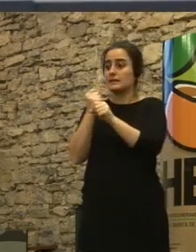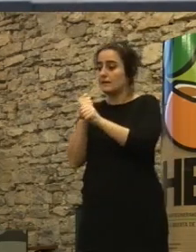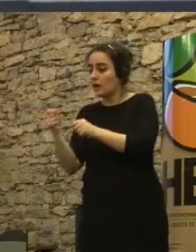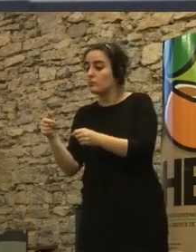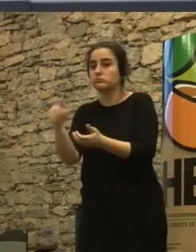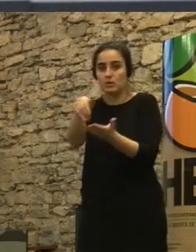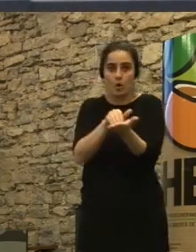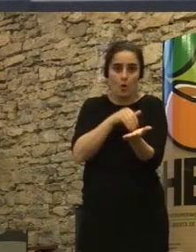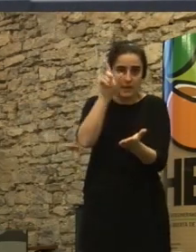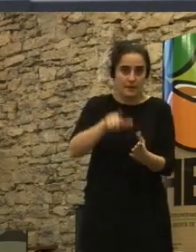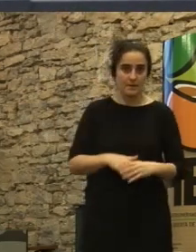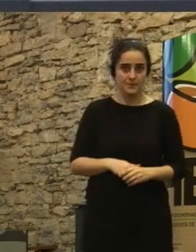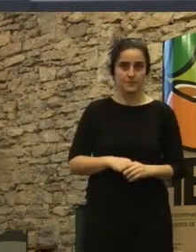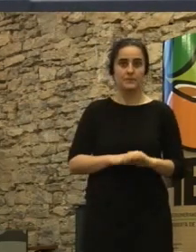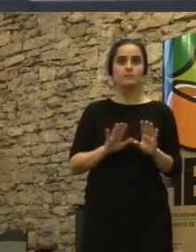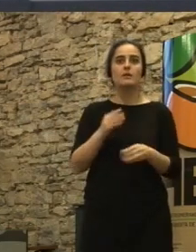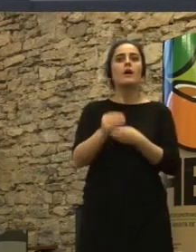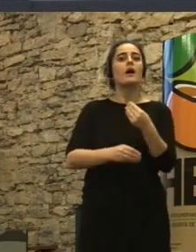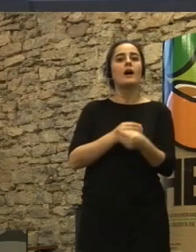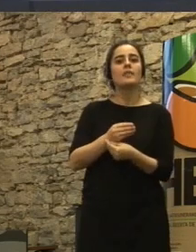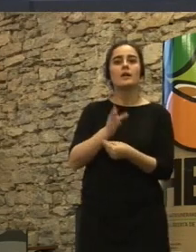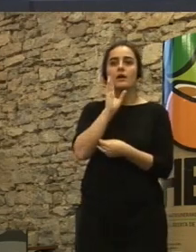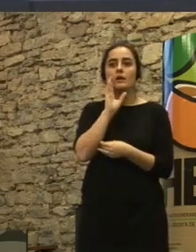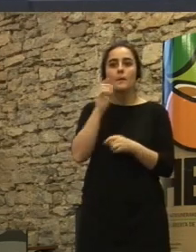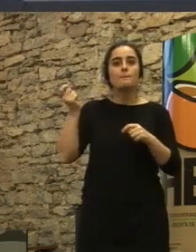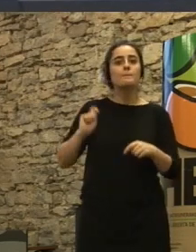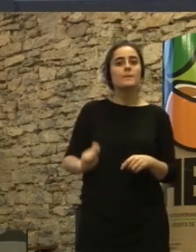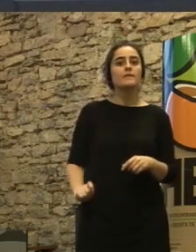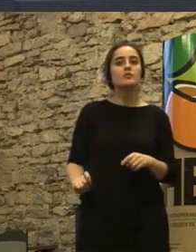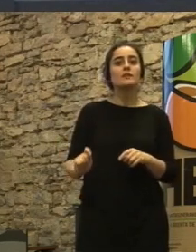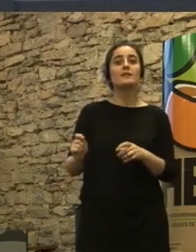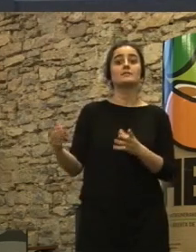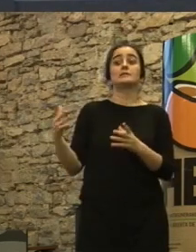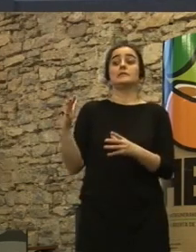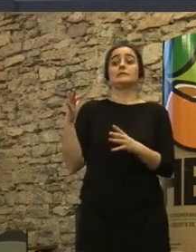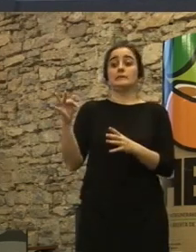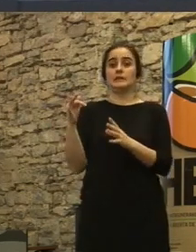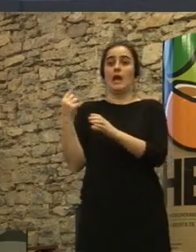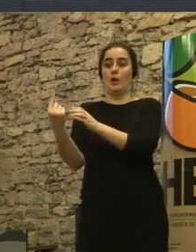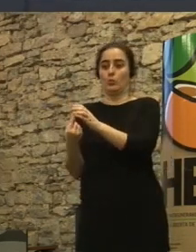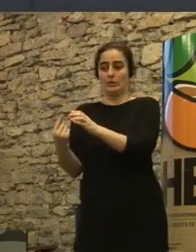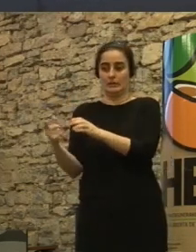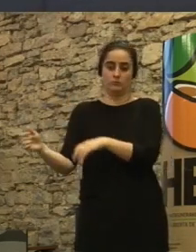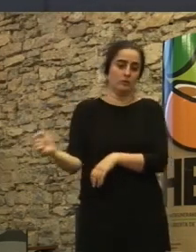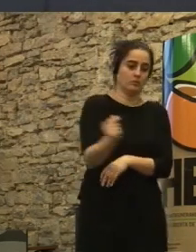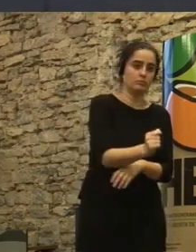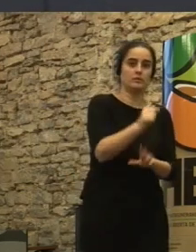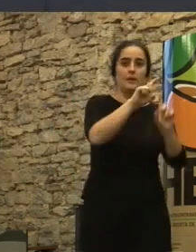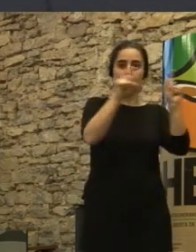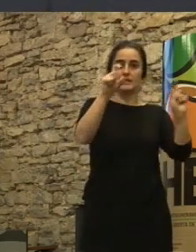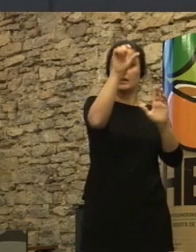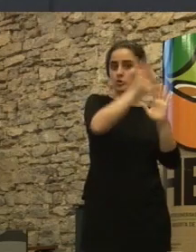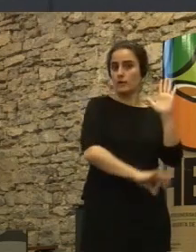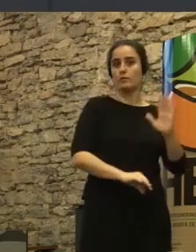Y esto es lo mismo. Lo único que él hace es colocar a profesionales con autismo en empresas de software. Por tanto, eso